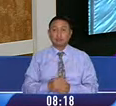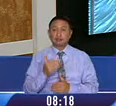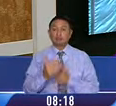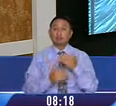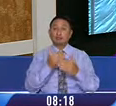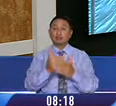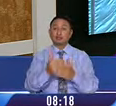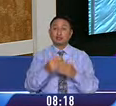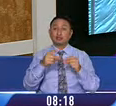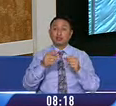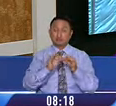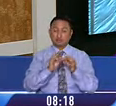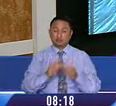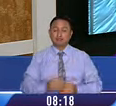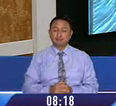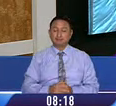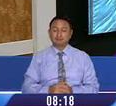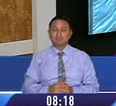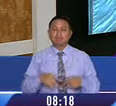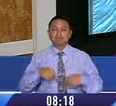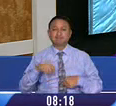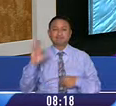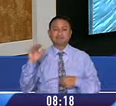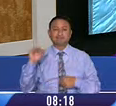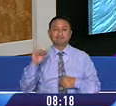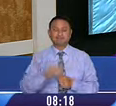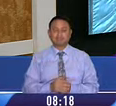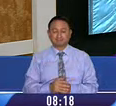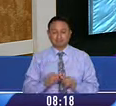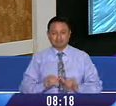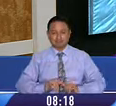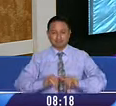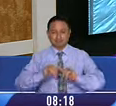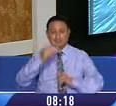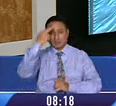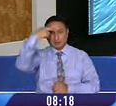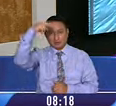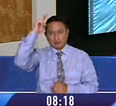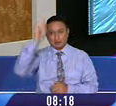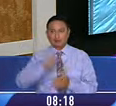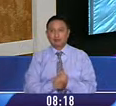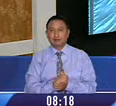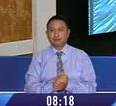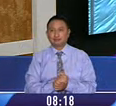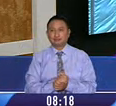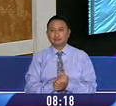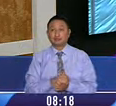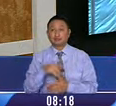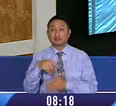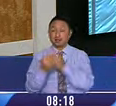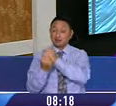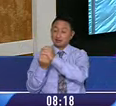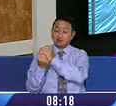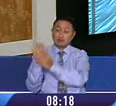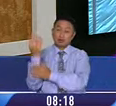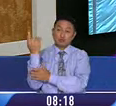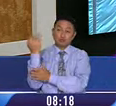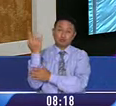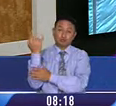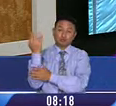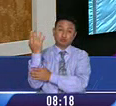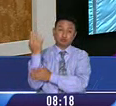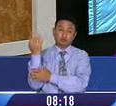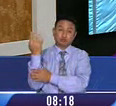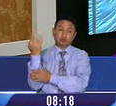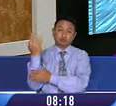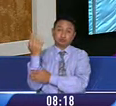procesos para las reparaciones. Con esta información me despido, seguimos contigo, Robert. Bueno, gracias a Priscila, la flama está, vean, en grande. Y